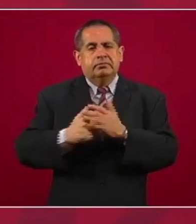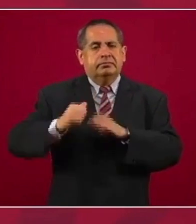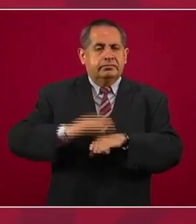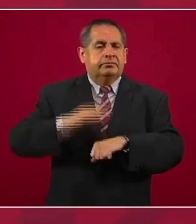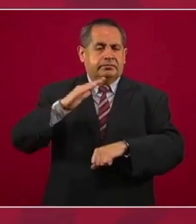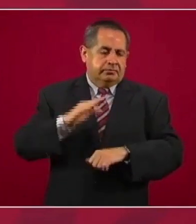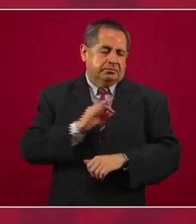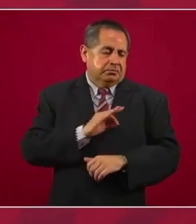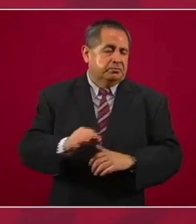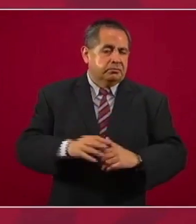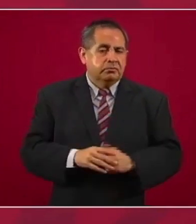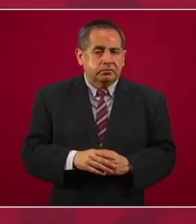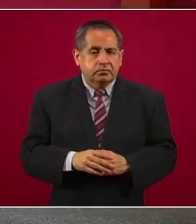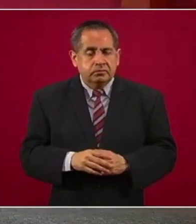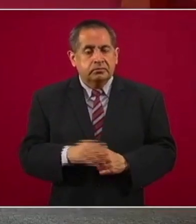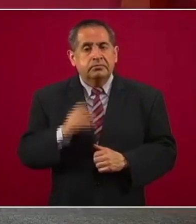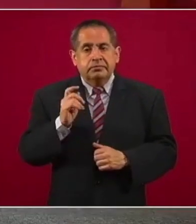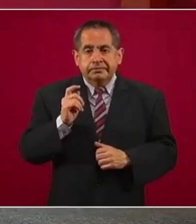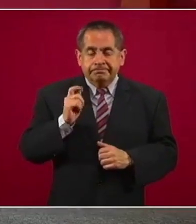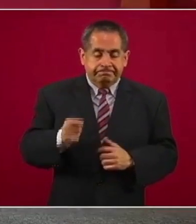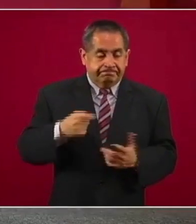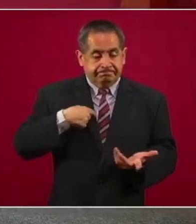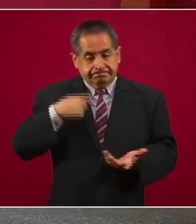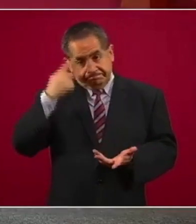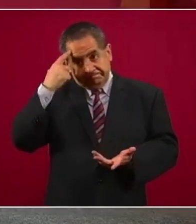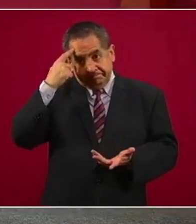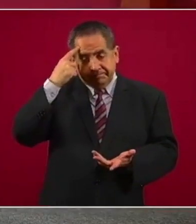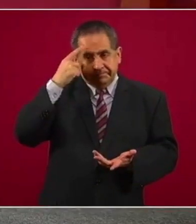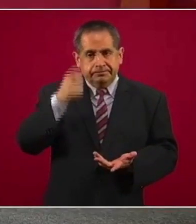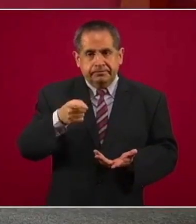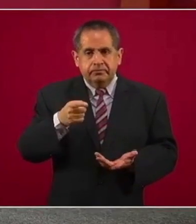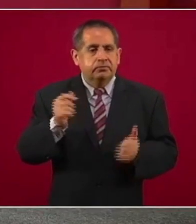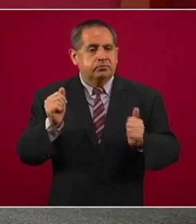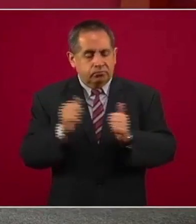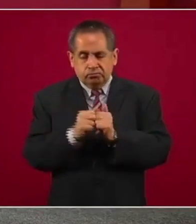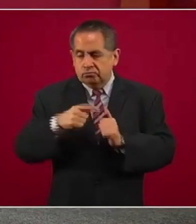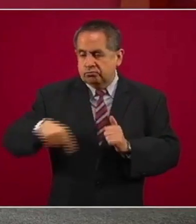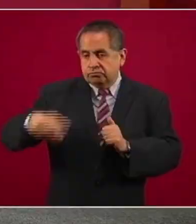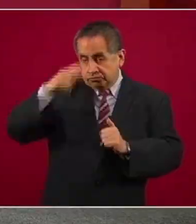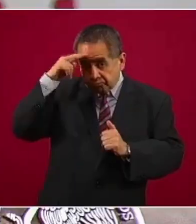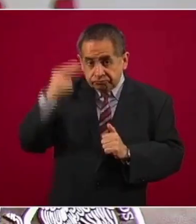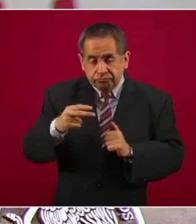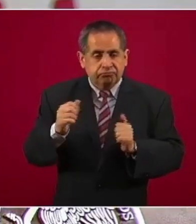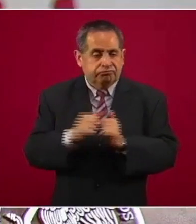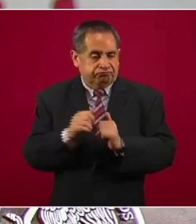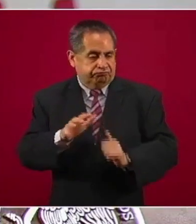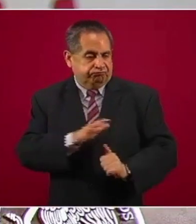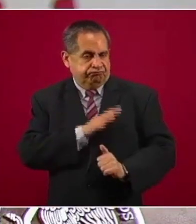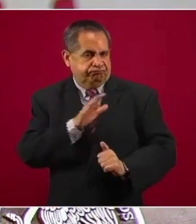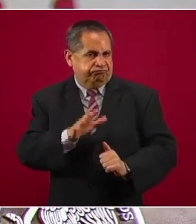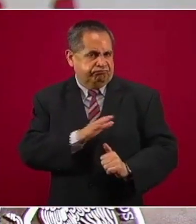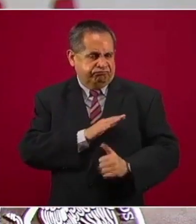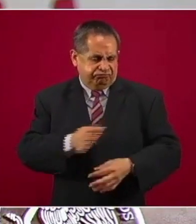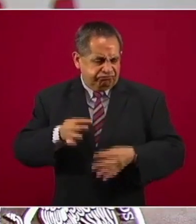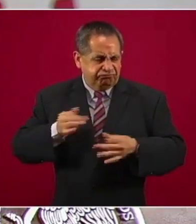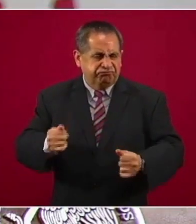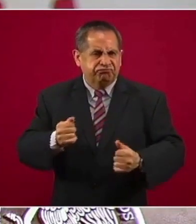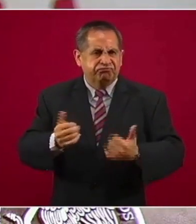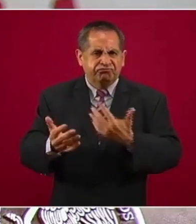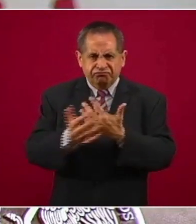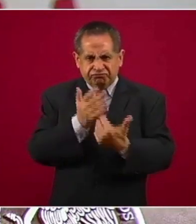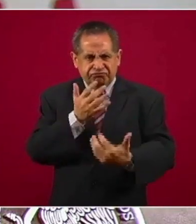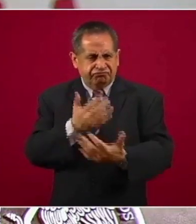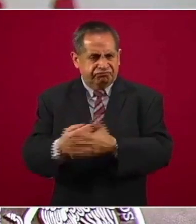lo que significa la calidad de la fuerza de trabajo de